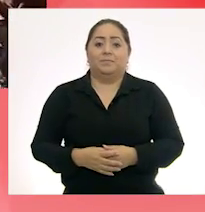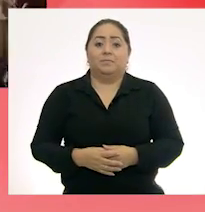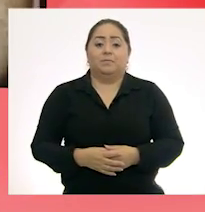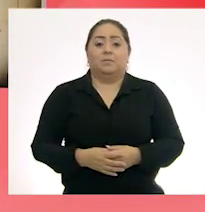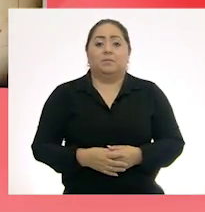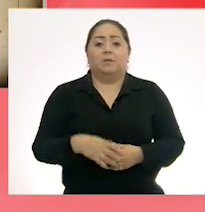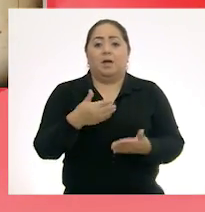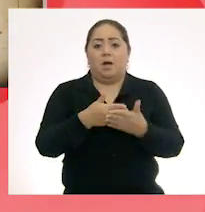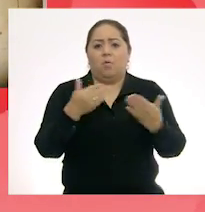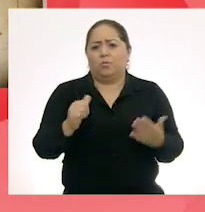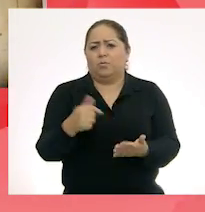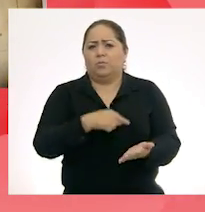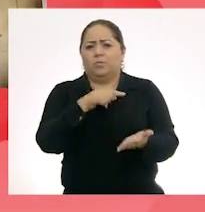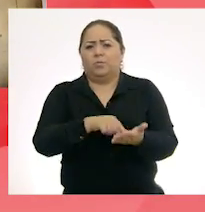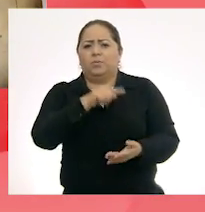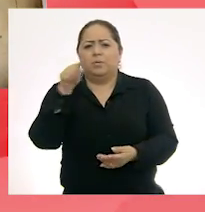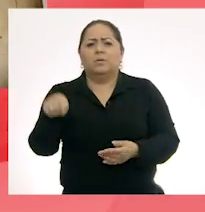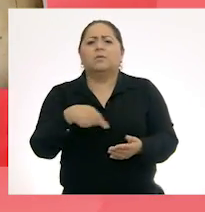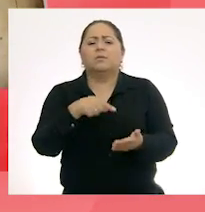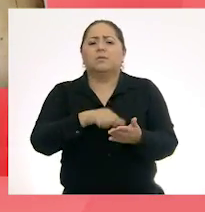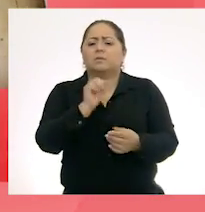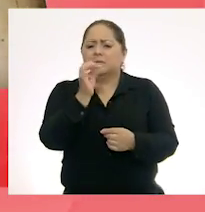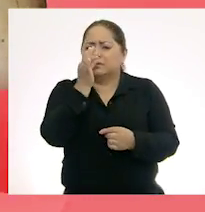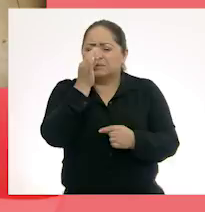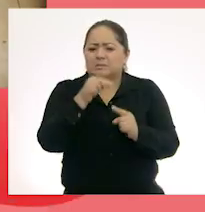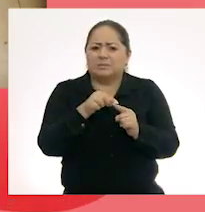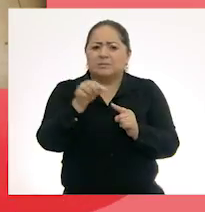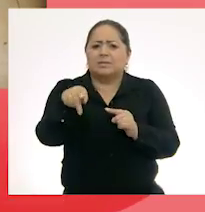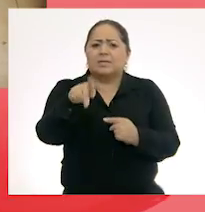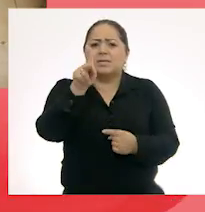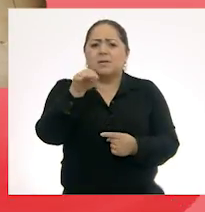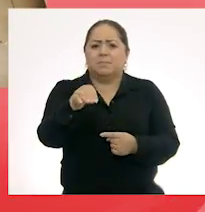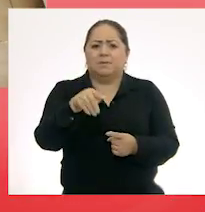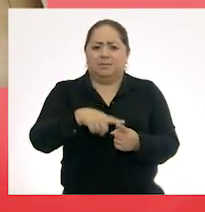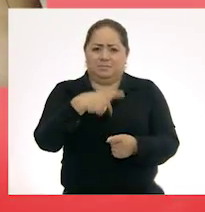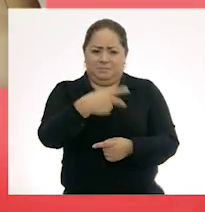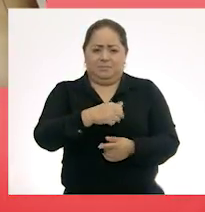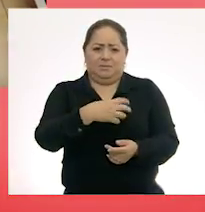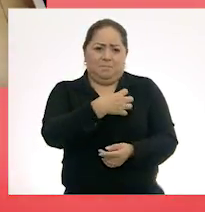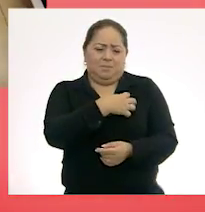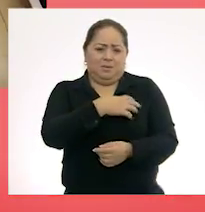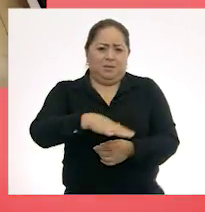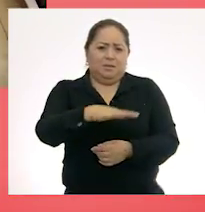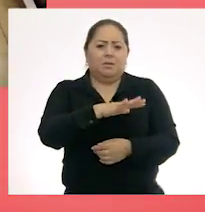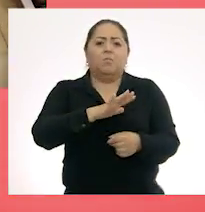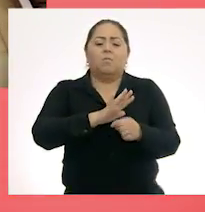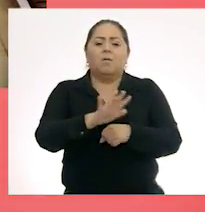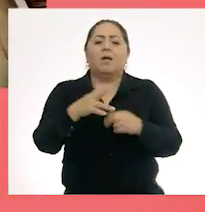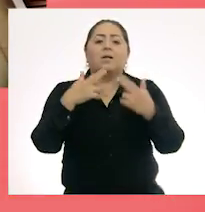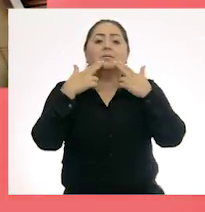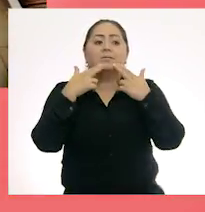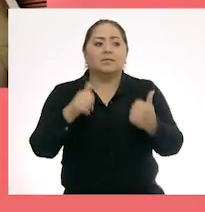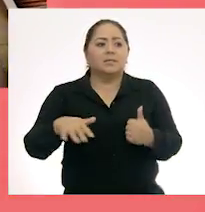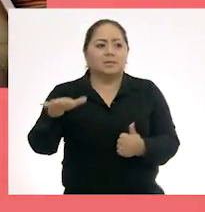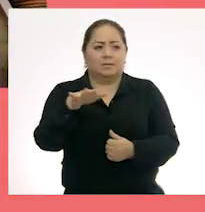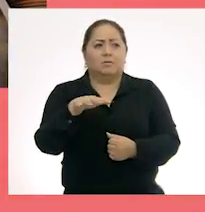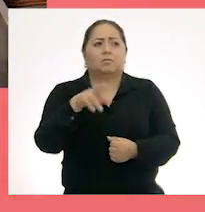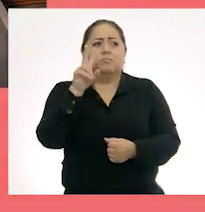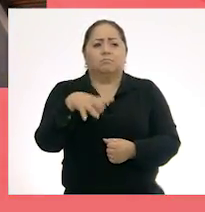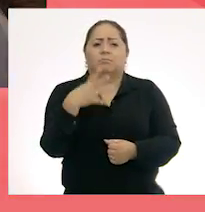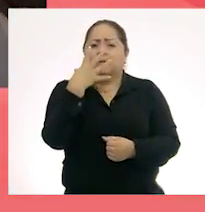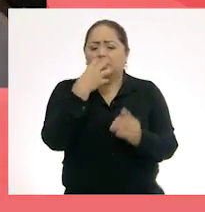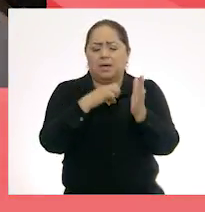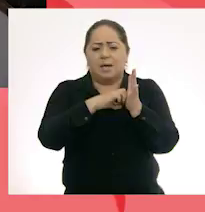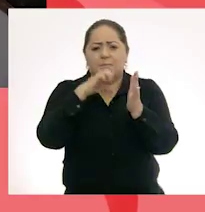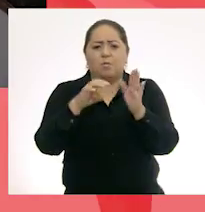Nuestra siguiente parada es una edificación ubicada a solo unos cuantos kilómetros de la capital. La Hacienda Viborillas es un excelente